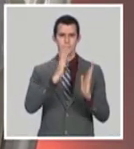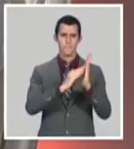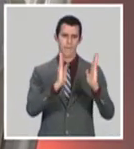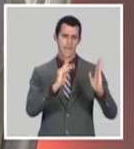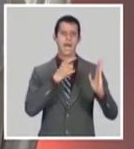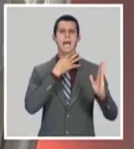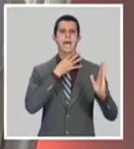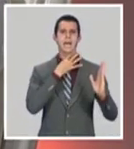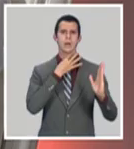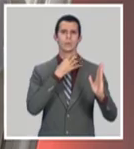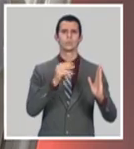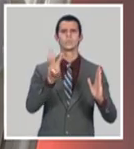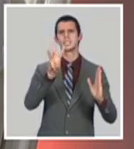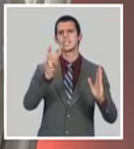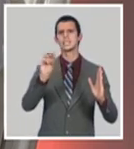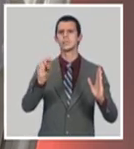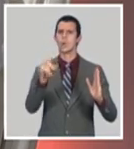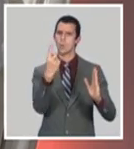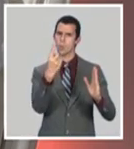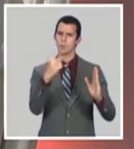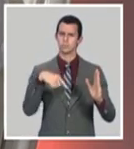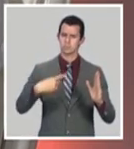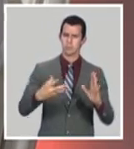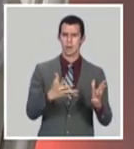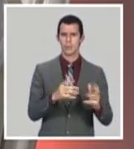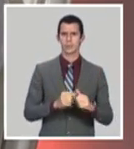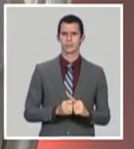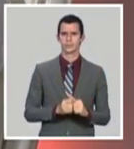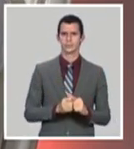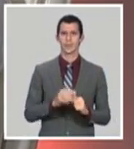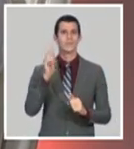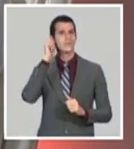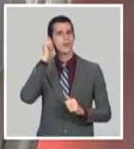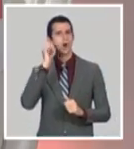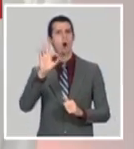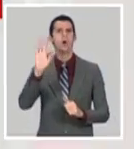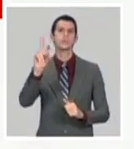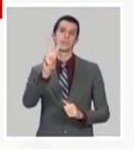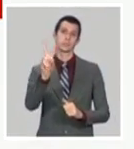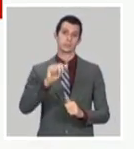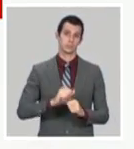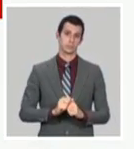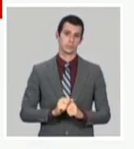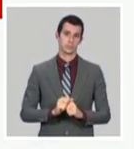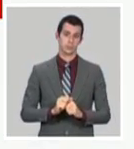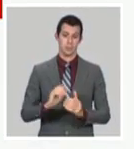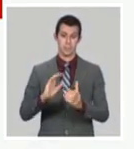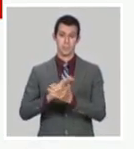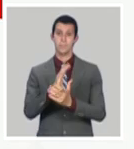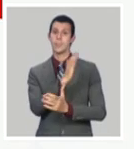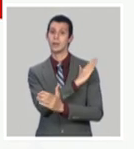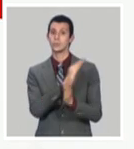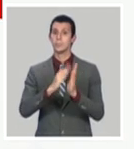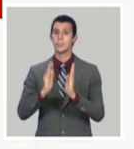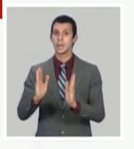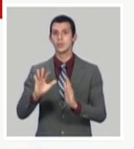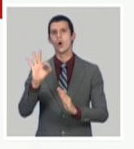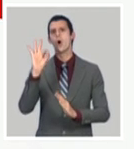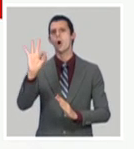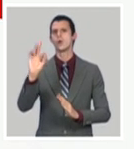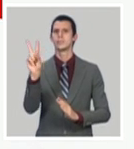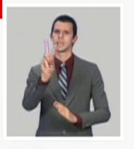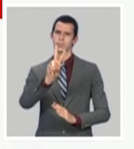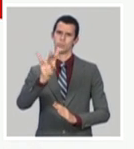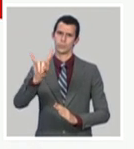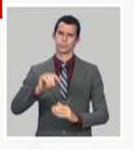diario. En febrero fueron 822. En marzo 829. Y en los 7 primeros días del mes